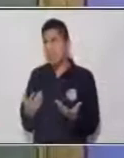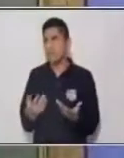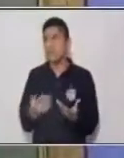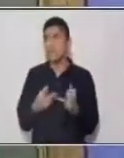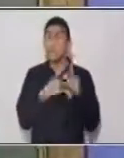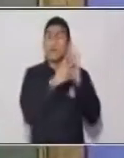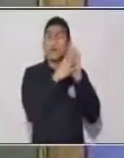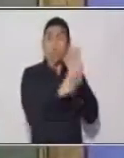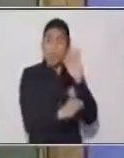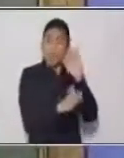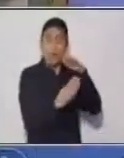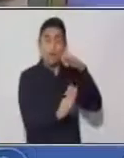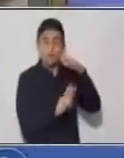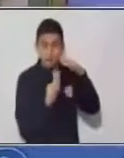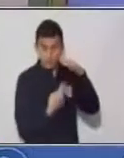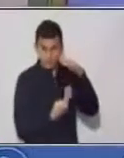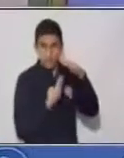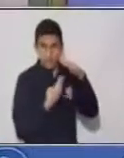copio la base